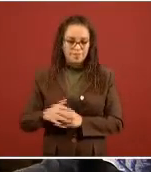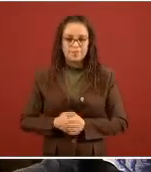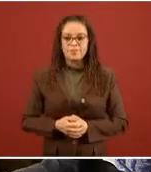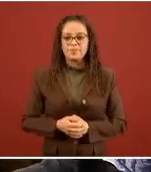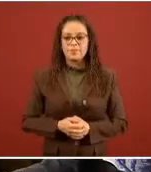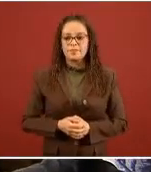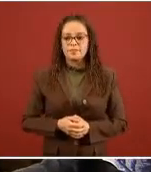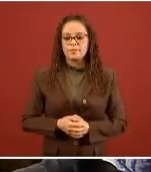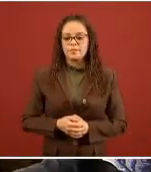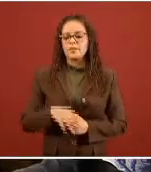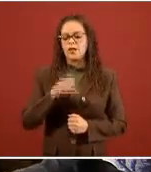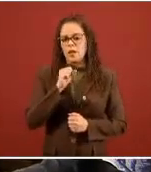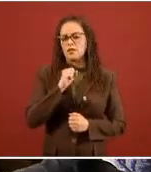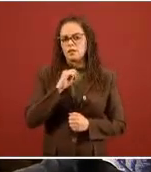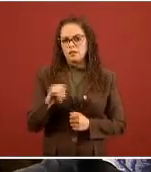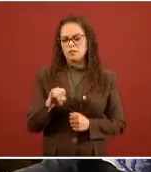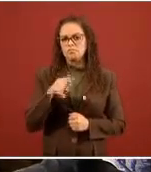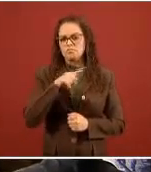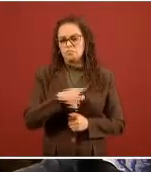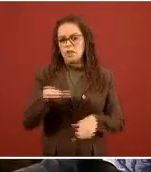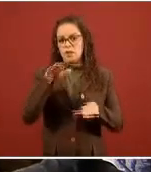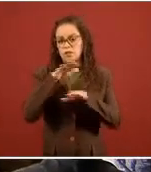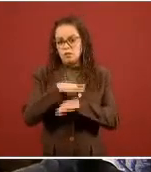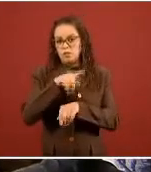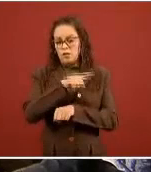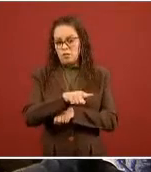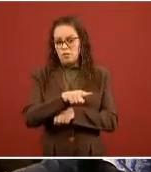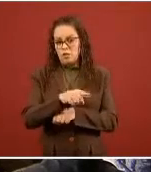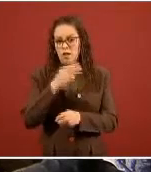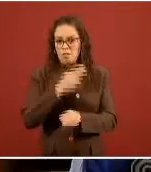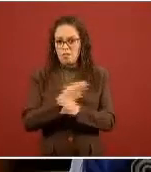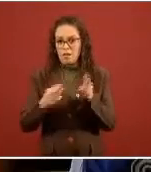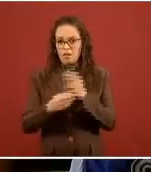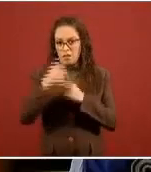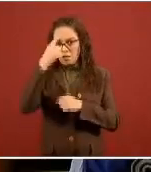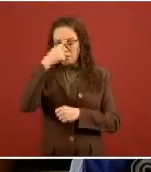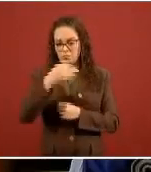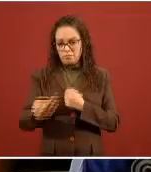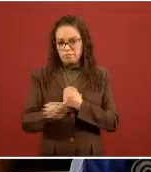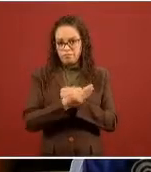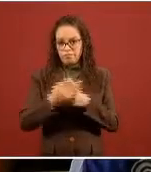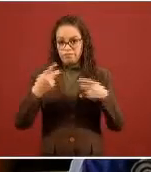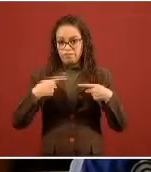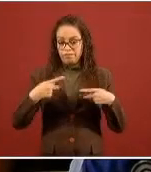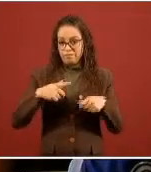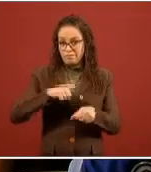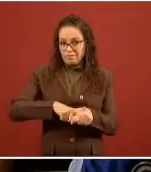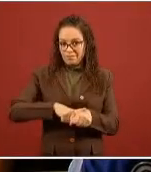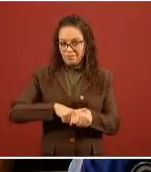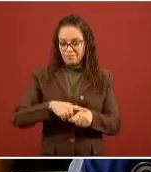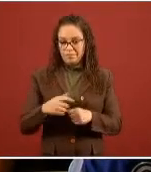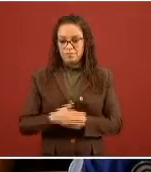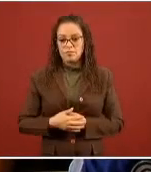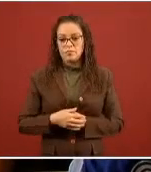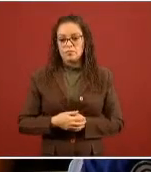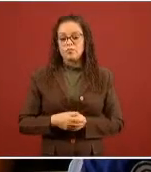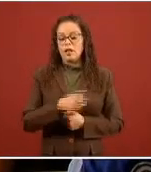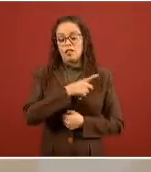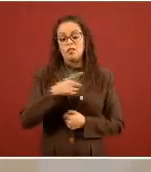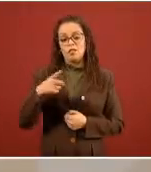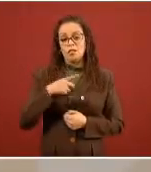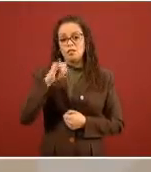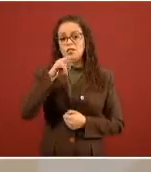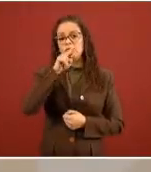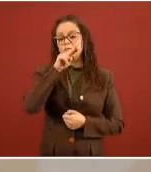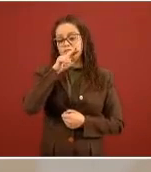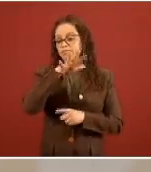Efectivamente, el tema de los equipos de protección personal es algo que debe ocupar a la sociedad. Es algo